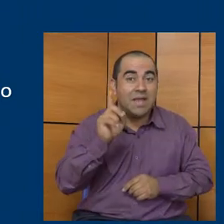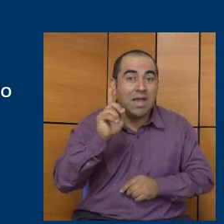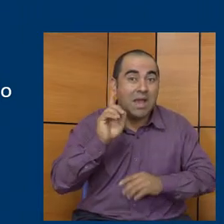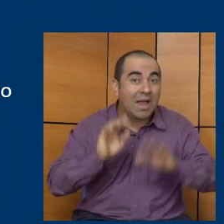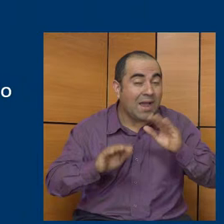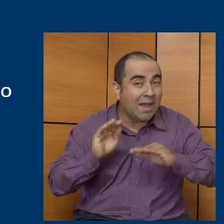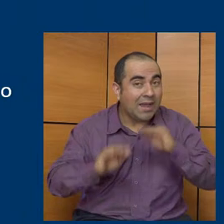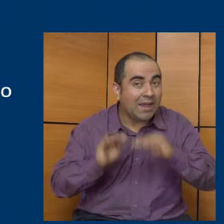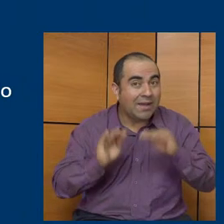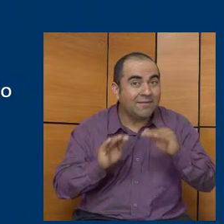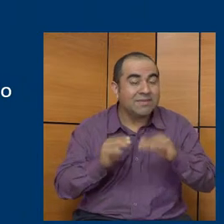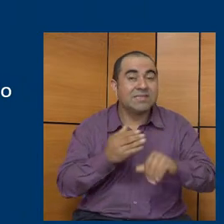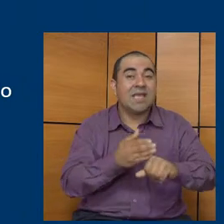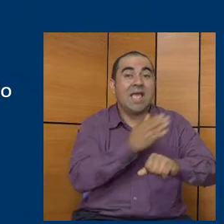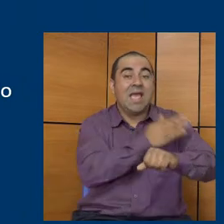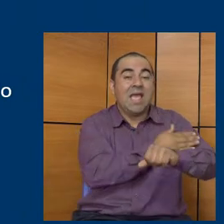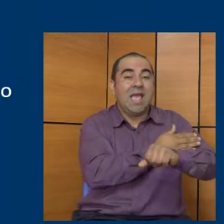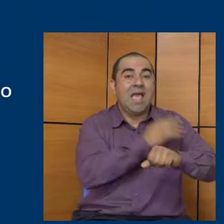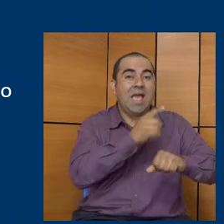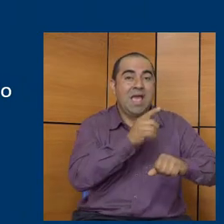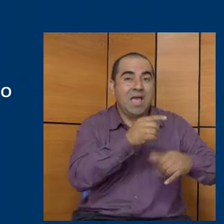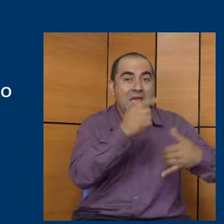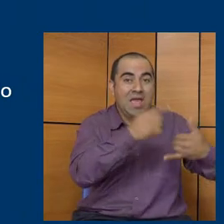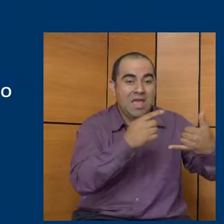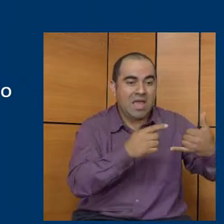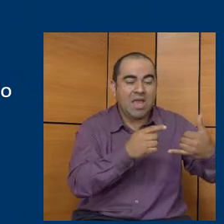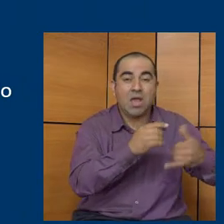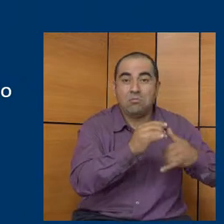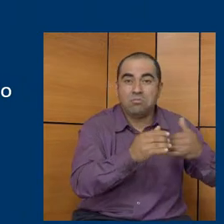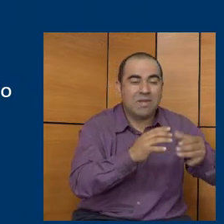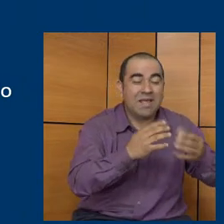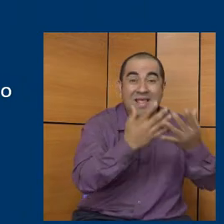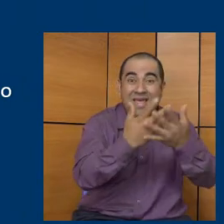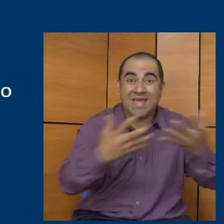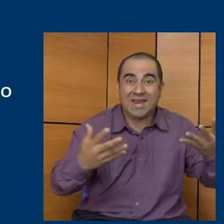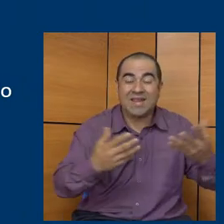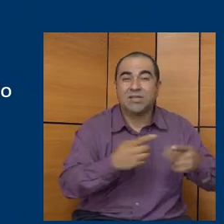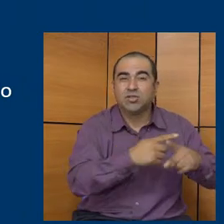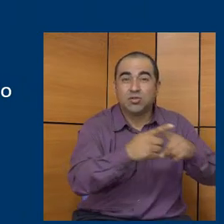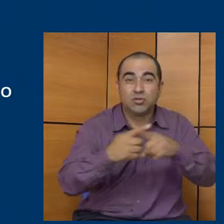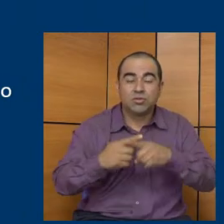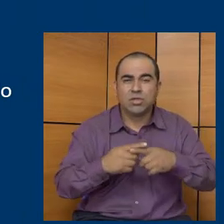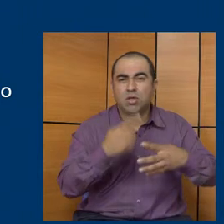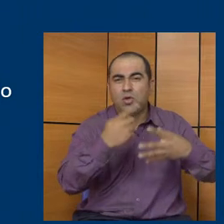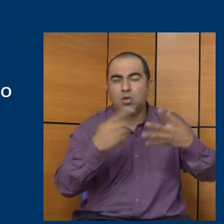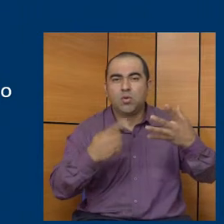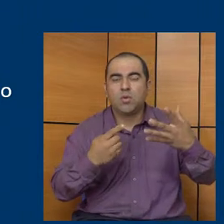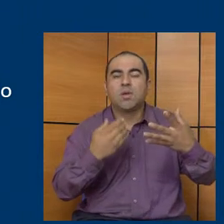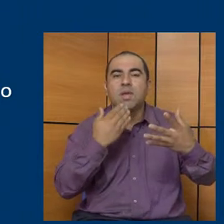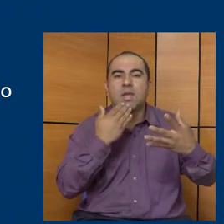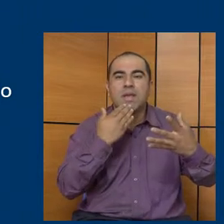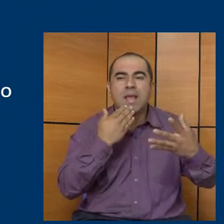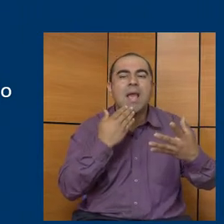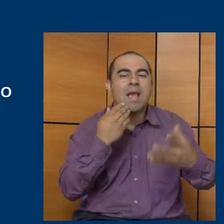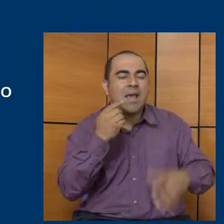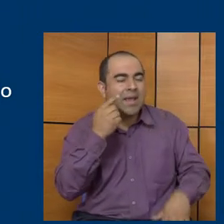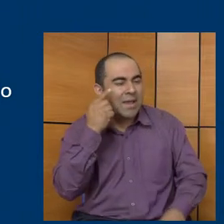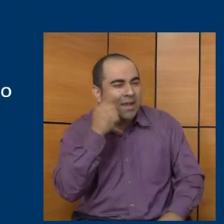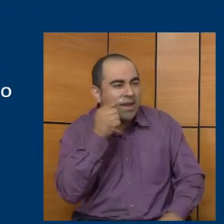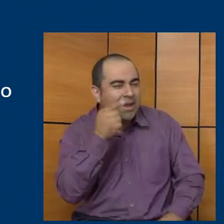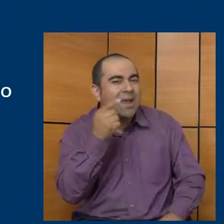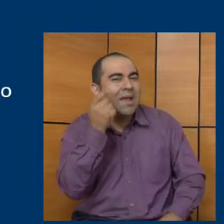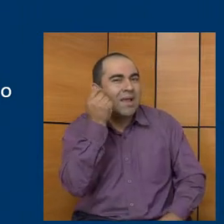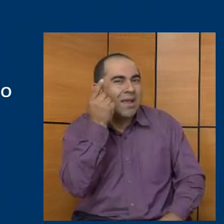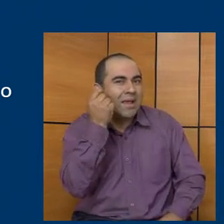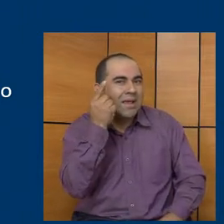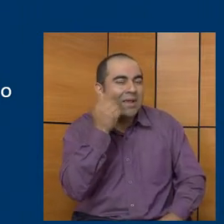caso nosotros nos habíamos quedado entre hedónicos, redes sociales, frente a utilitaristas. Pero ya nos da la pista de que tenemos que